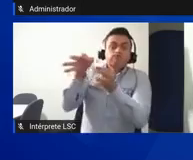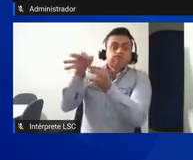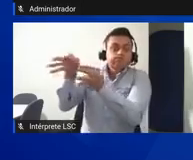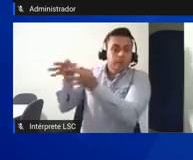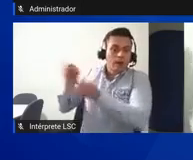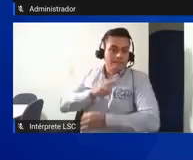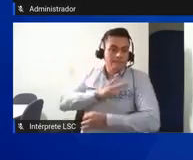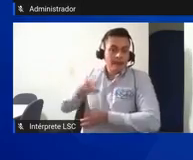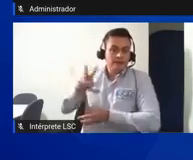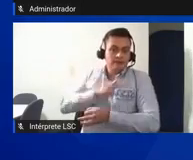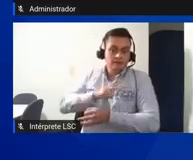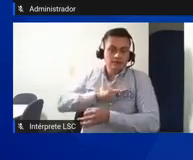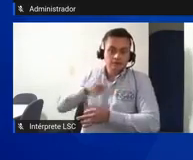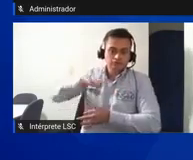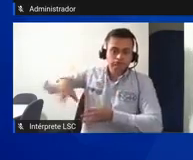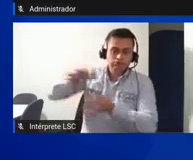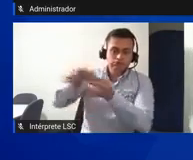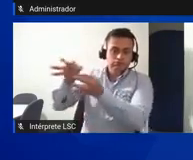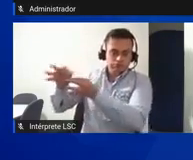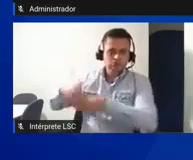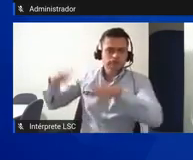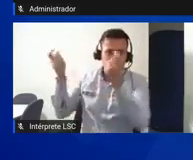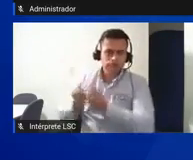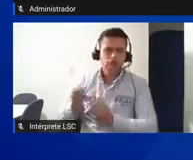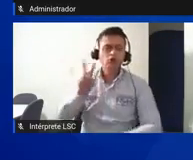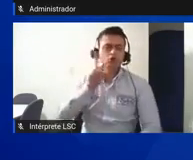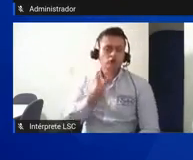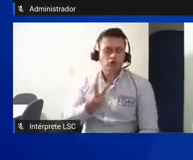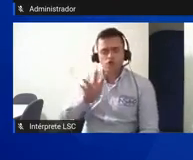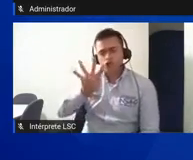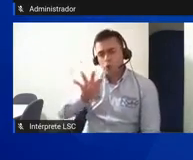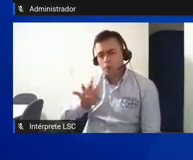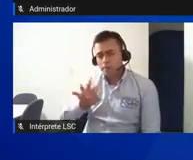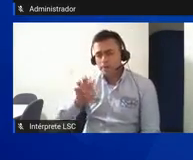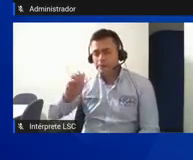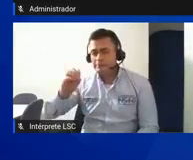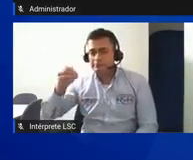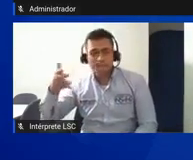del Cauca. En total eran como 290 y tanto